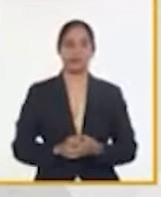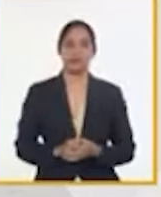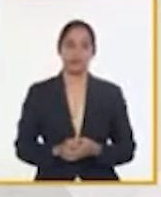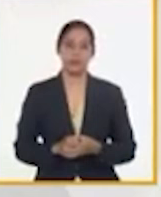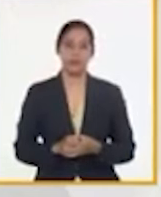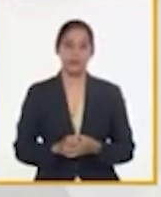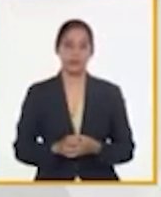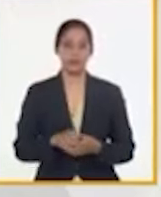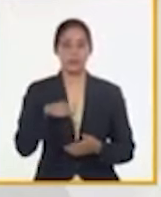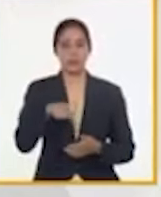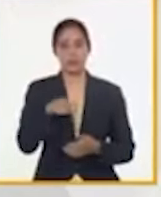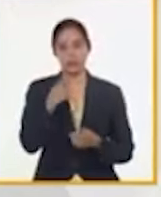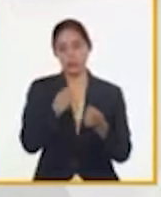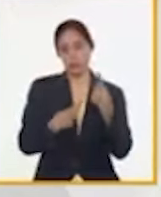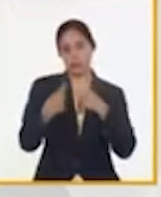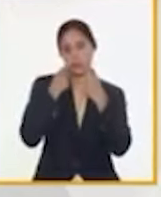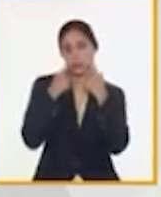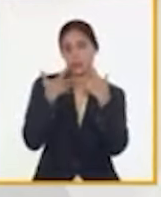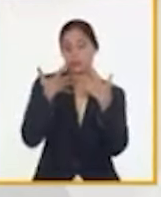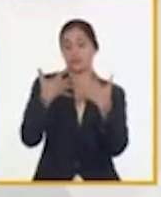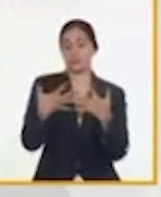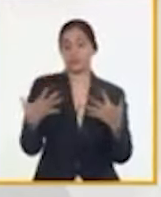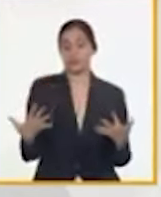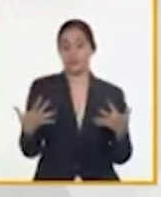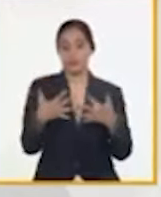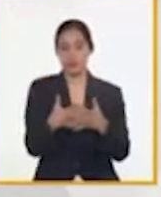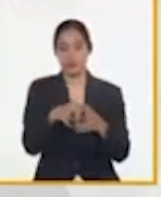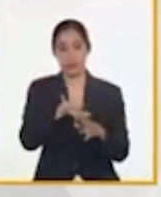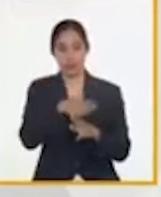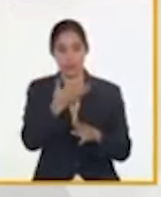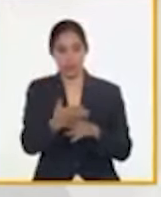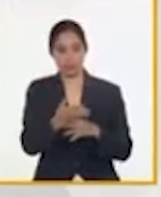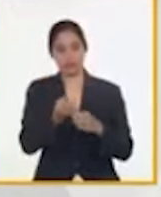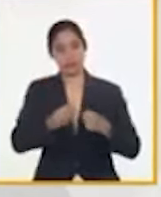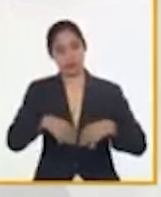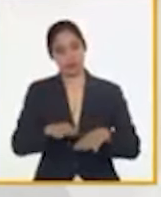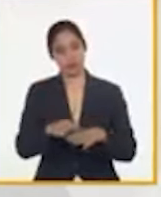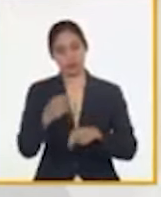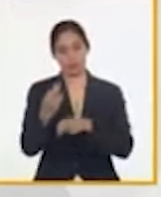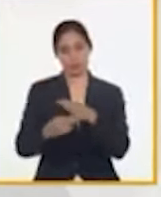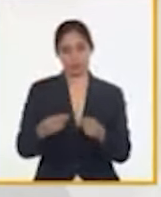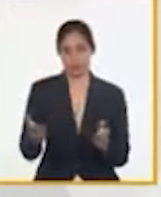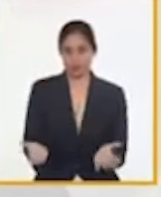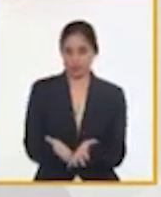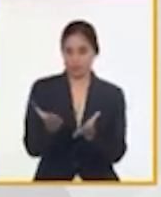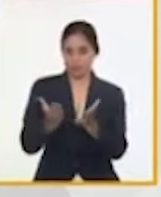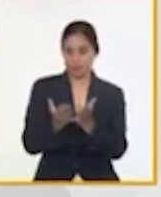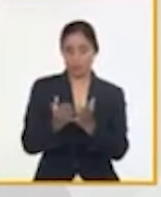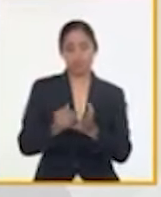en el territorio nacional. Eso es un. Vaya, se crean las condiciones para eso. Si es necesario